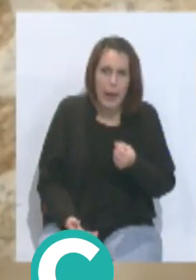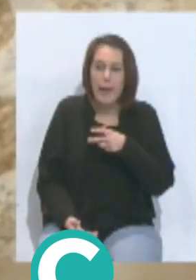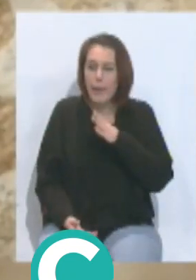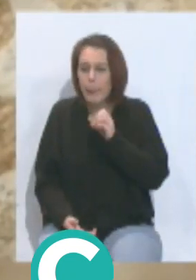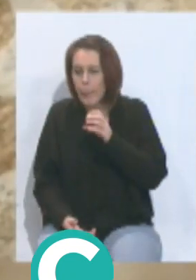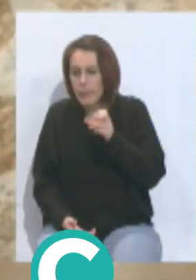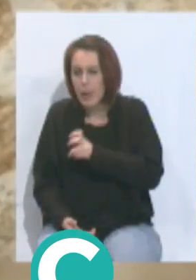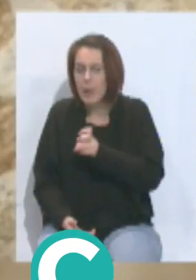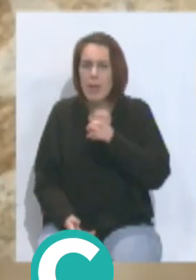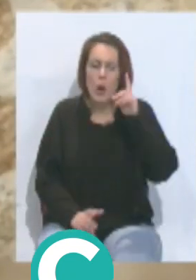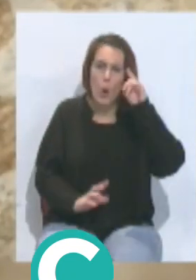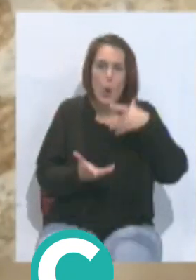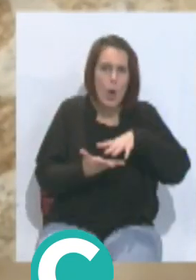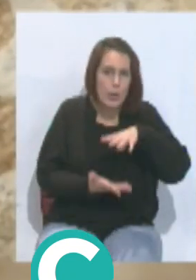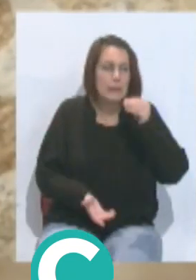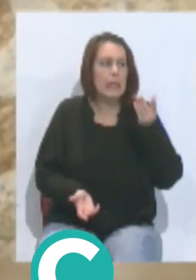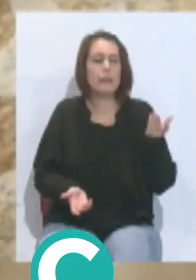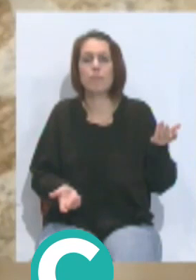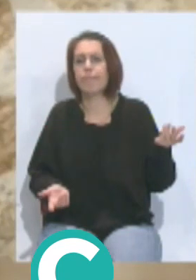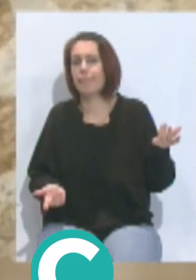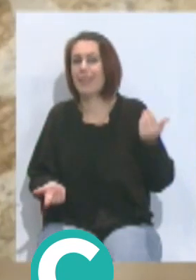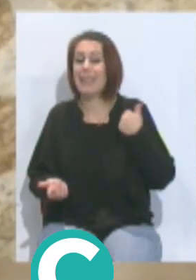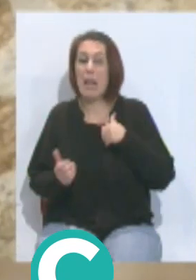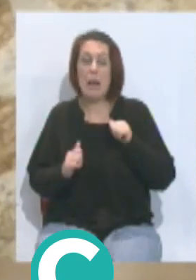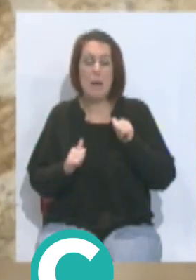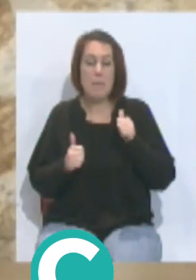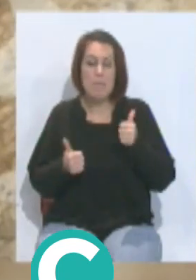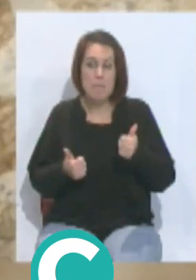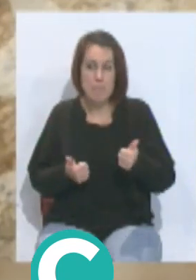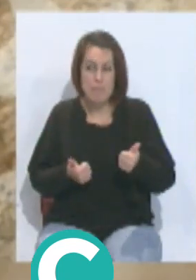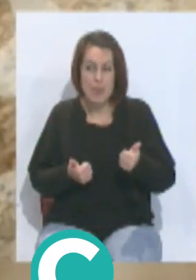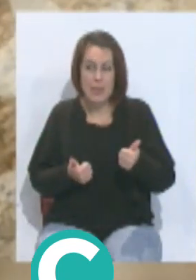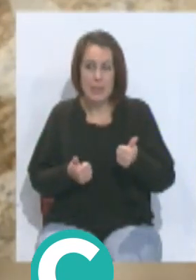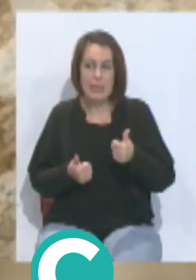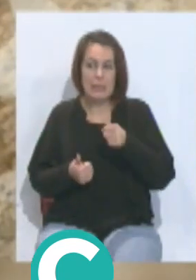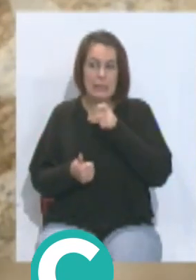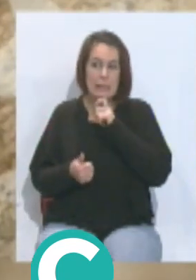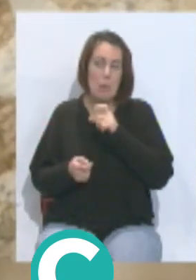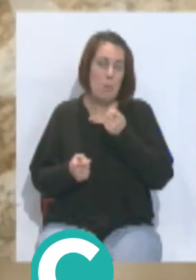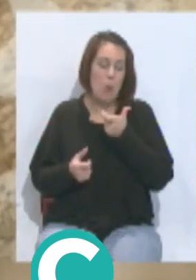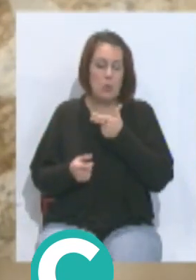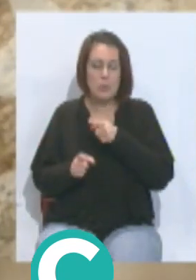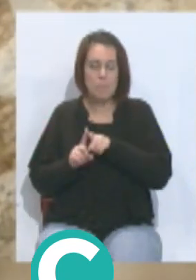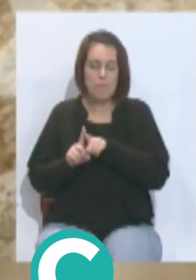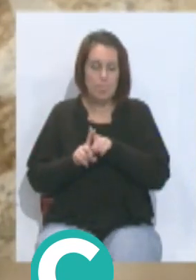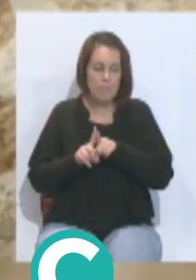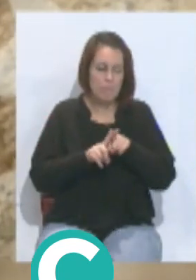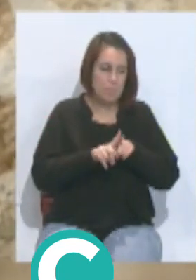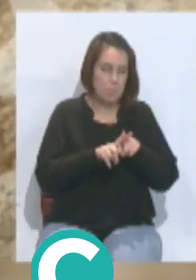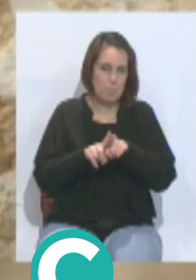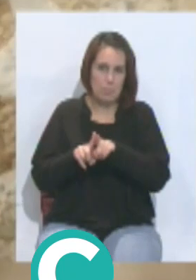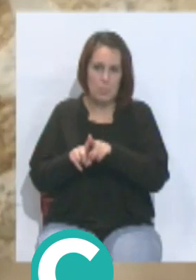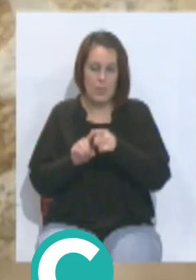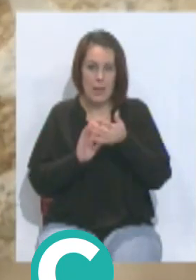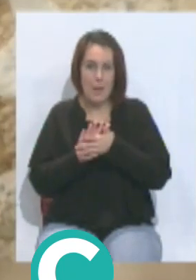toda esa historia, los locos de la colina, ya se empieza a integrar la cosa, ya nos empezamos a poner pega los unos a los otros.